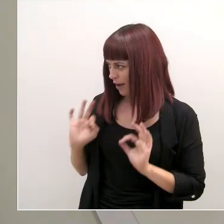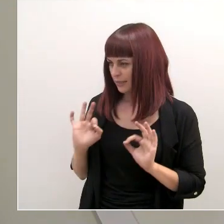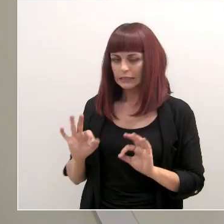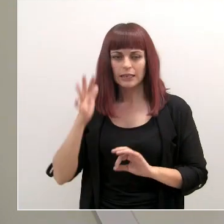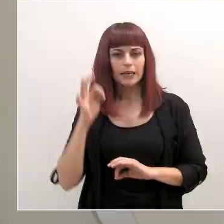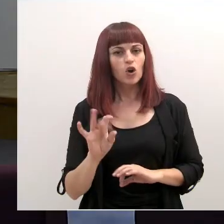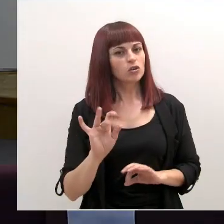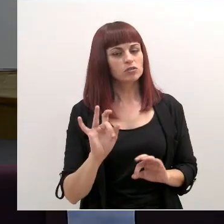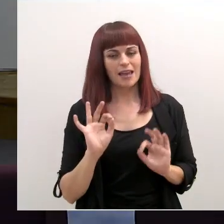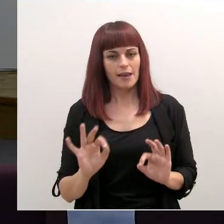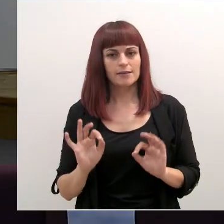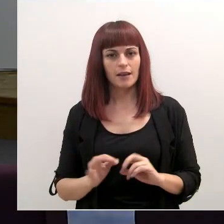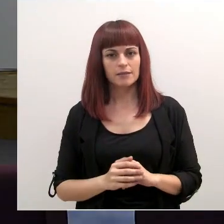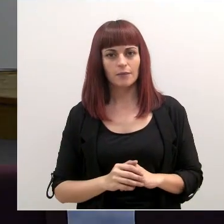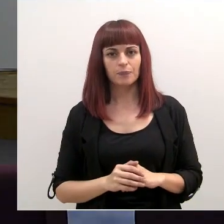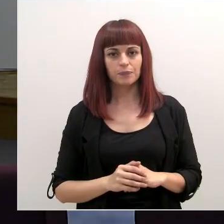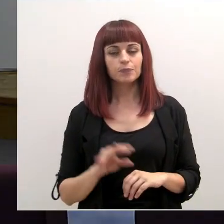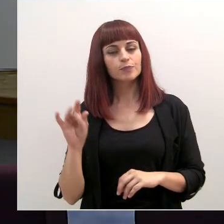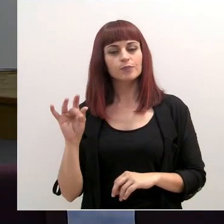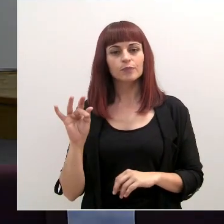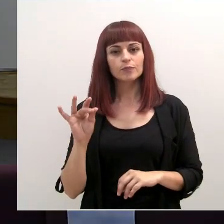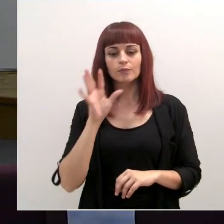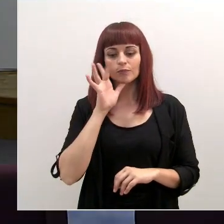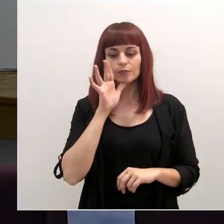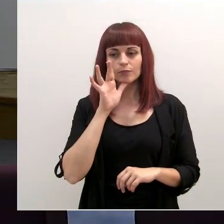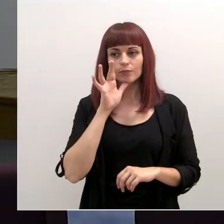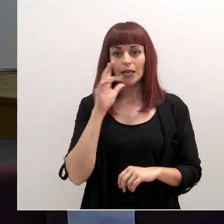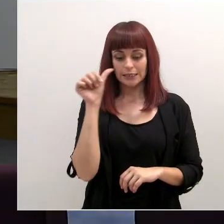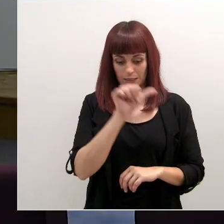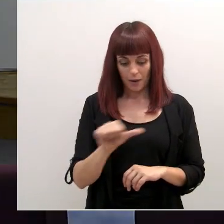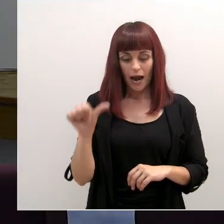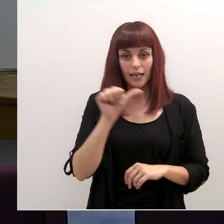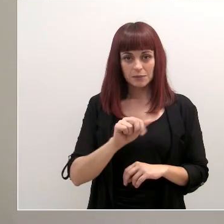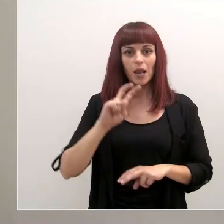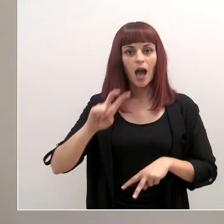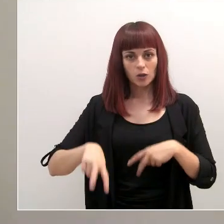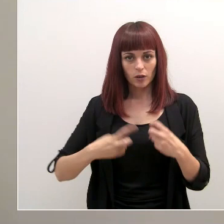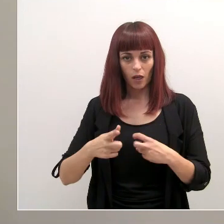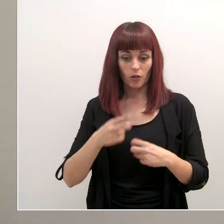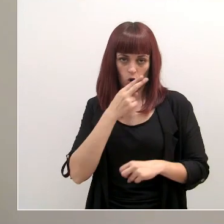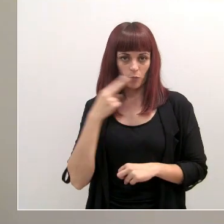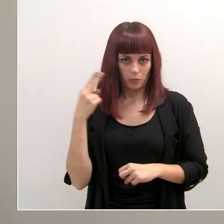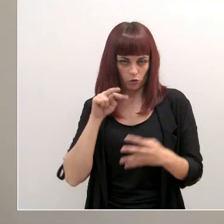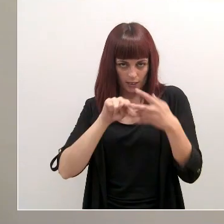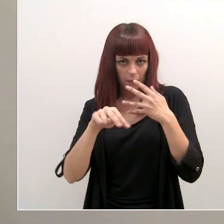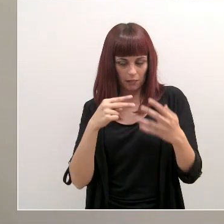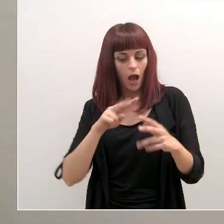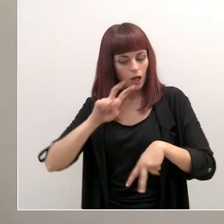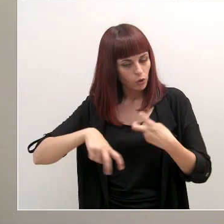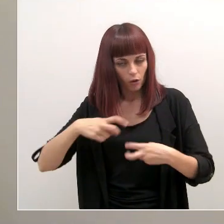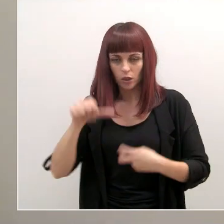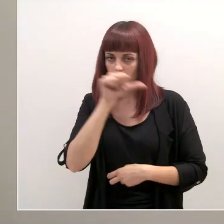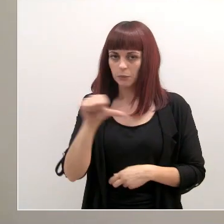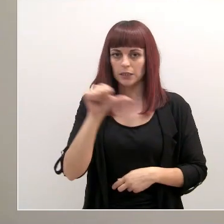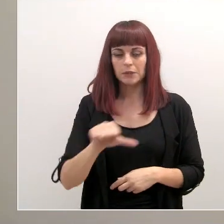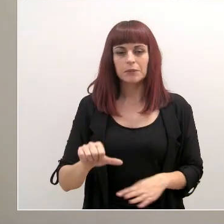creo que es así, ¿no? Sí, en principio se han actualizado semanalmente desde que hubo el compromiso. Y lo